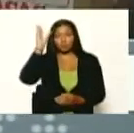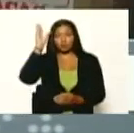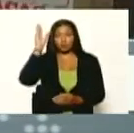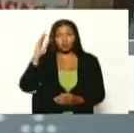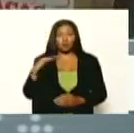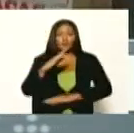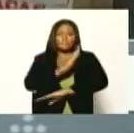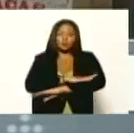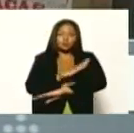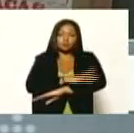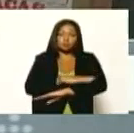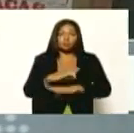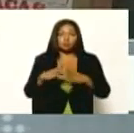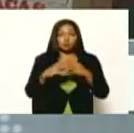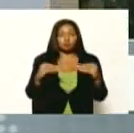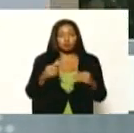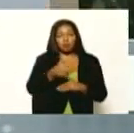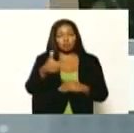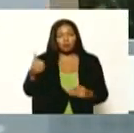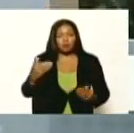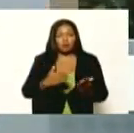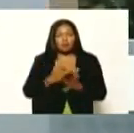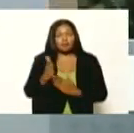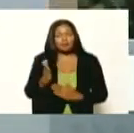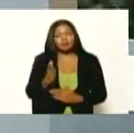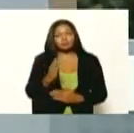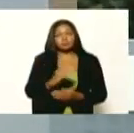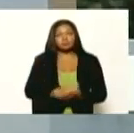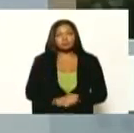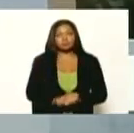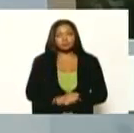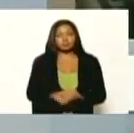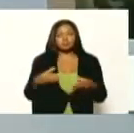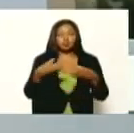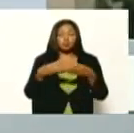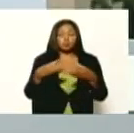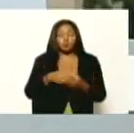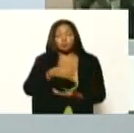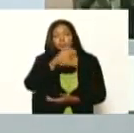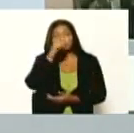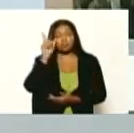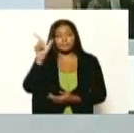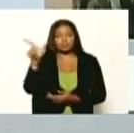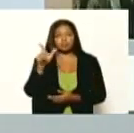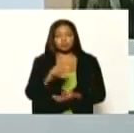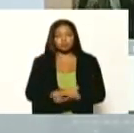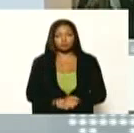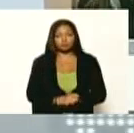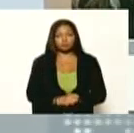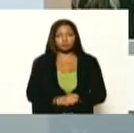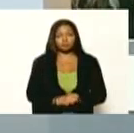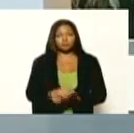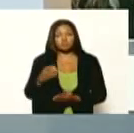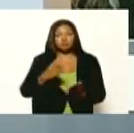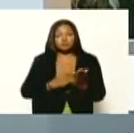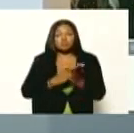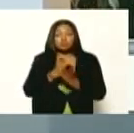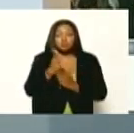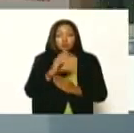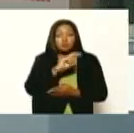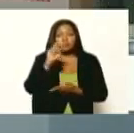disciplina de todos los líderes y lideresas del Partido Socialista Unido de Venezuela, de su dirección